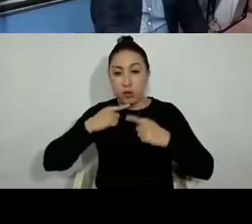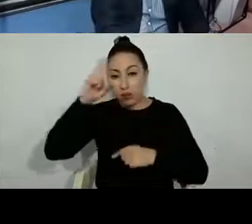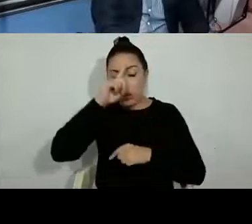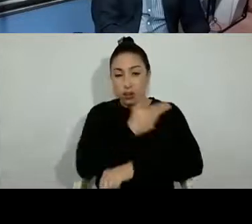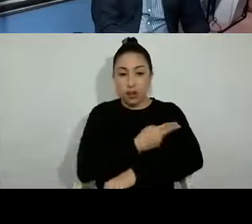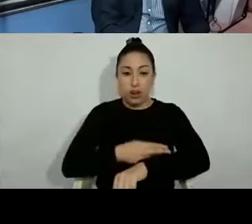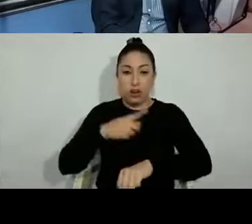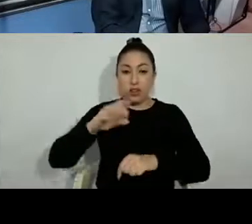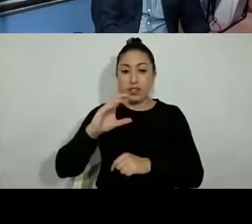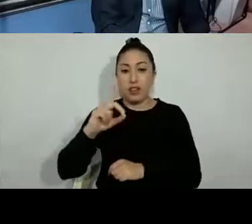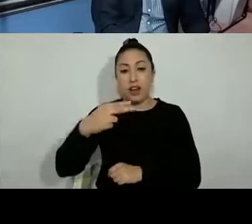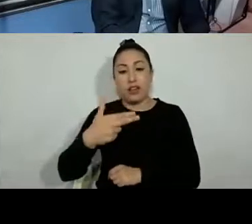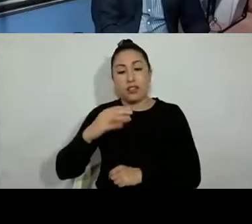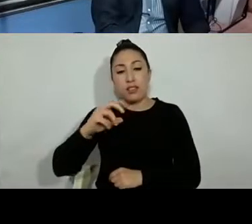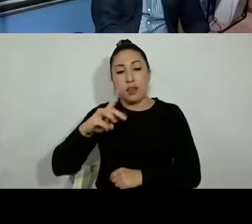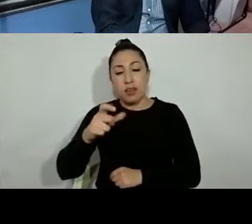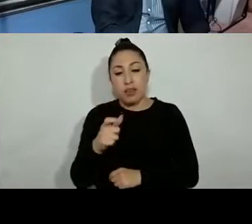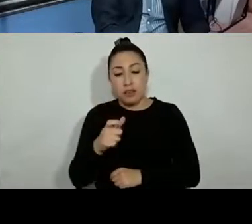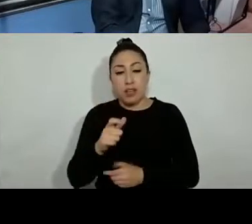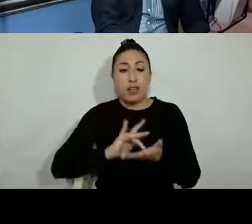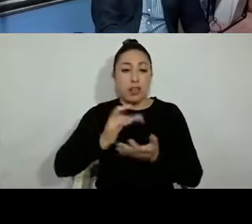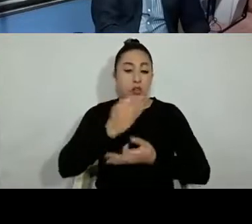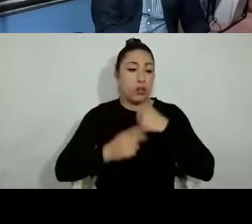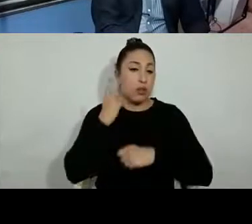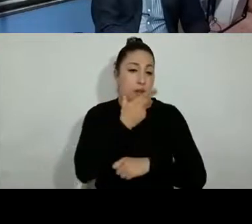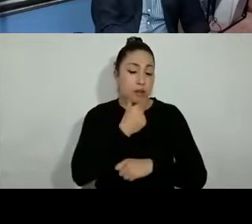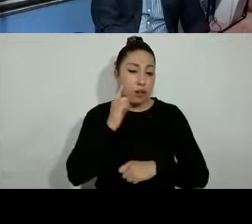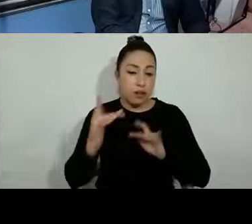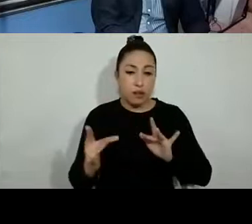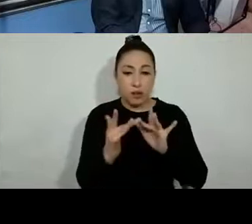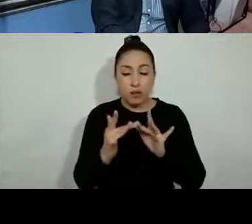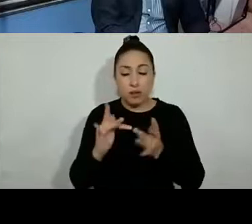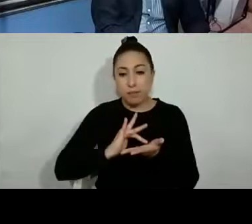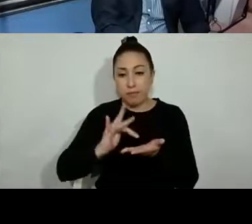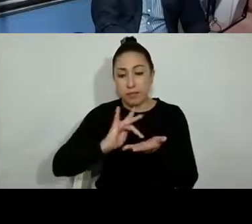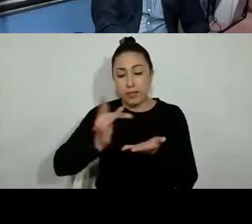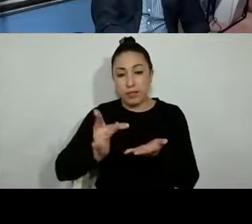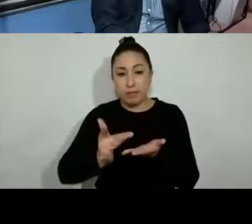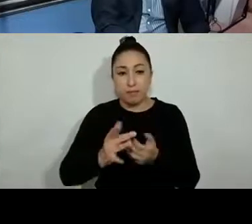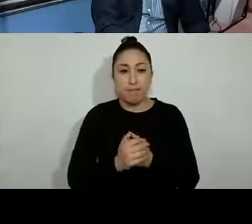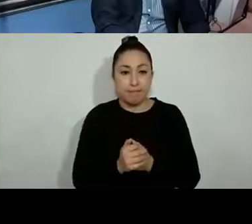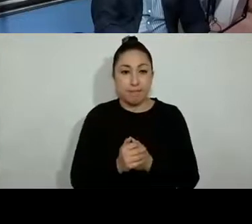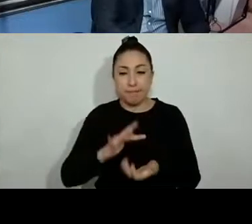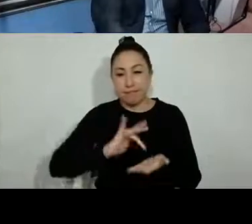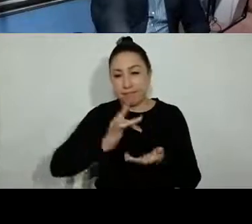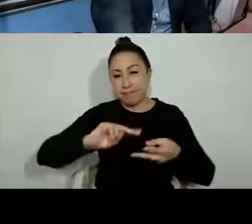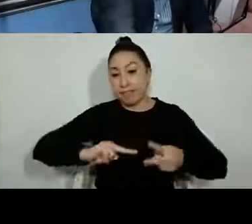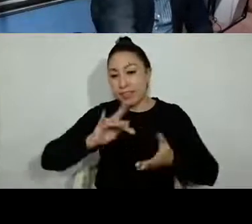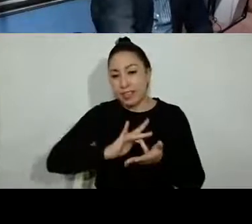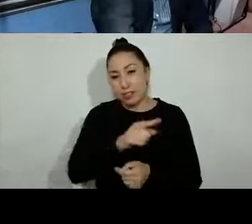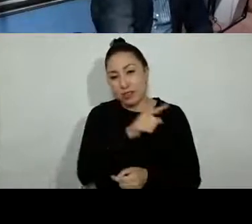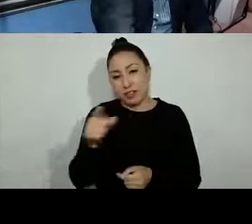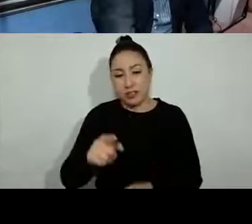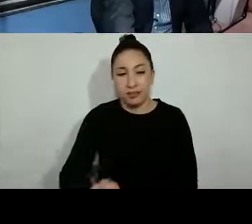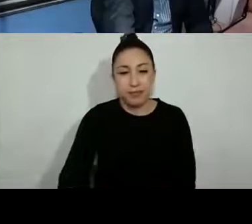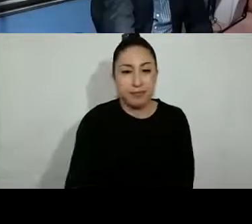México. Muchas gracias a todas y todos por su asistencia y apoyo. Hasta luego. Gracias a ustedes. Gracias, presidente. Gracias,